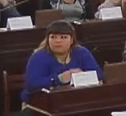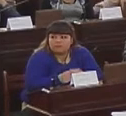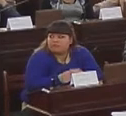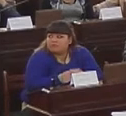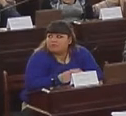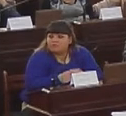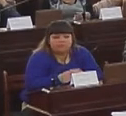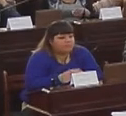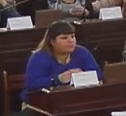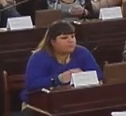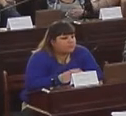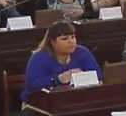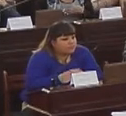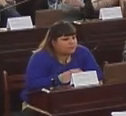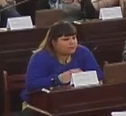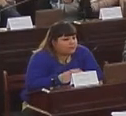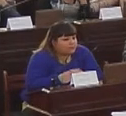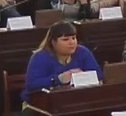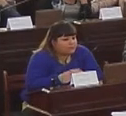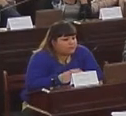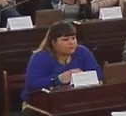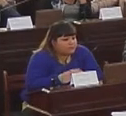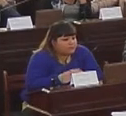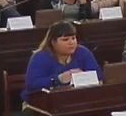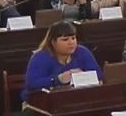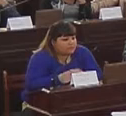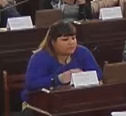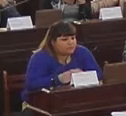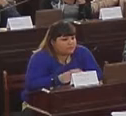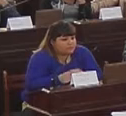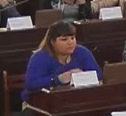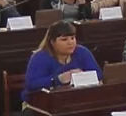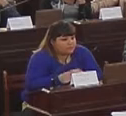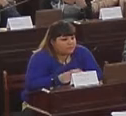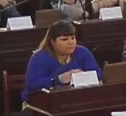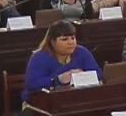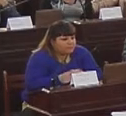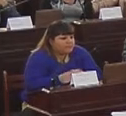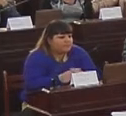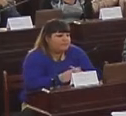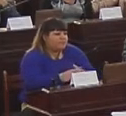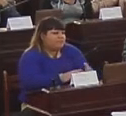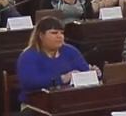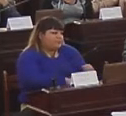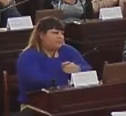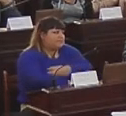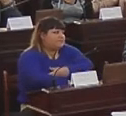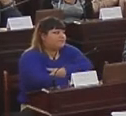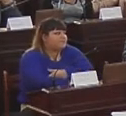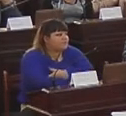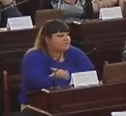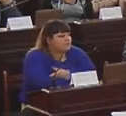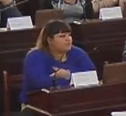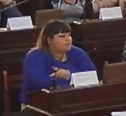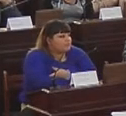Rodrigo Jiménez. Agustín Godoy. Milton Gutiérrez. Jimena Machuca.